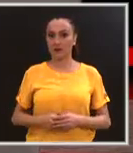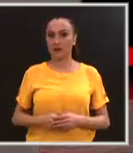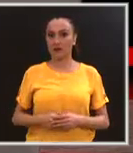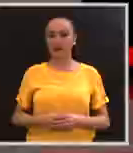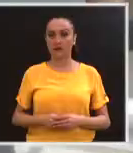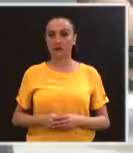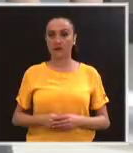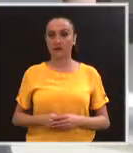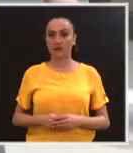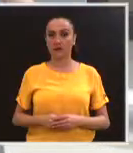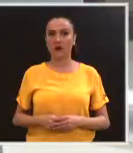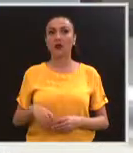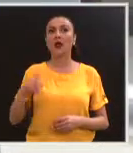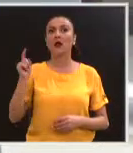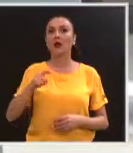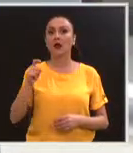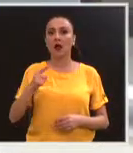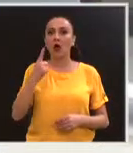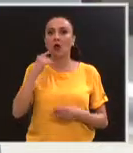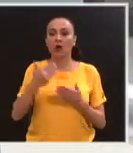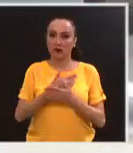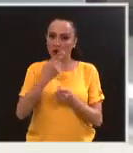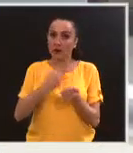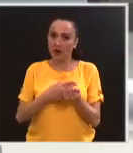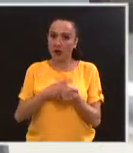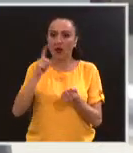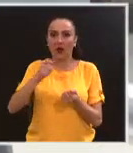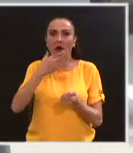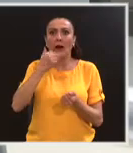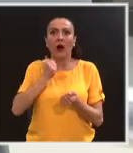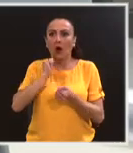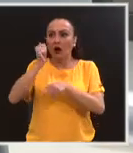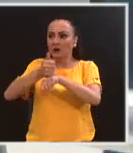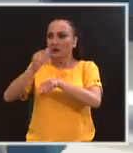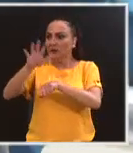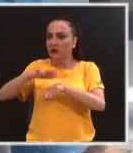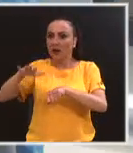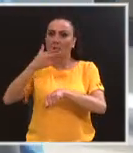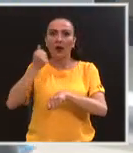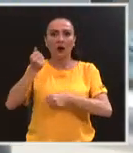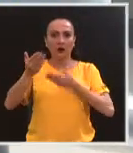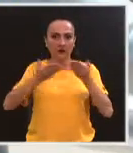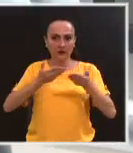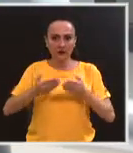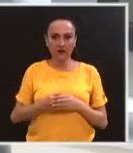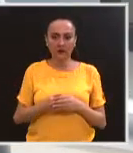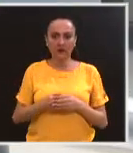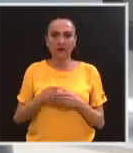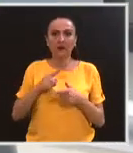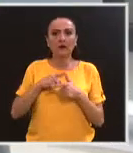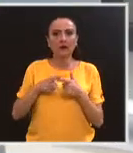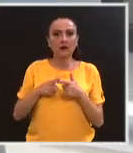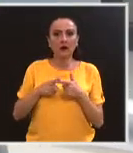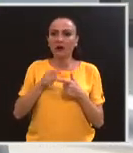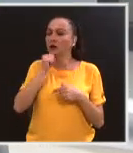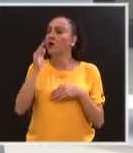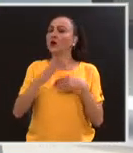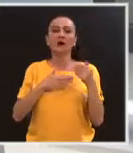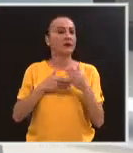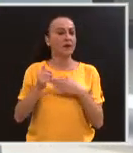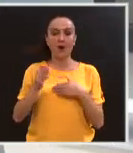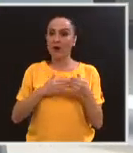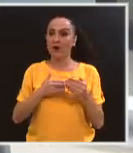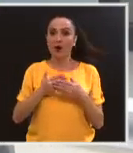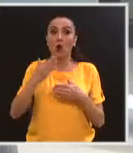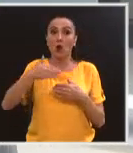social necesitamos un nuevo hospital necesitamos mejores instalaciones y mejores servicios Entonces no importa no importa